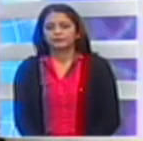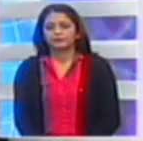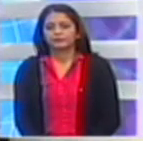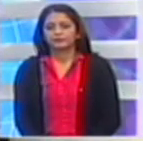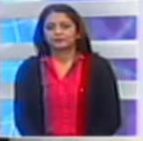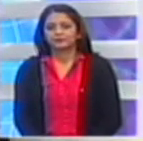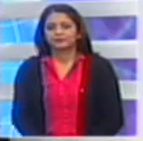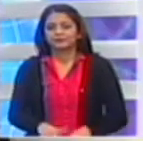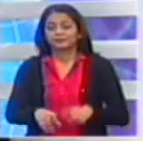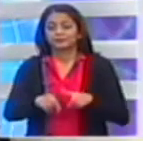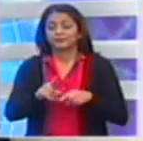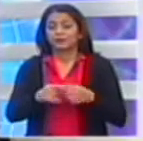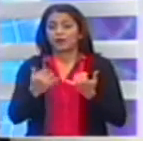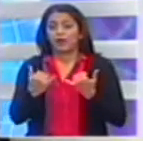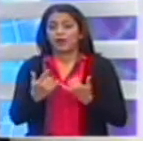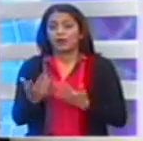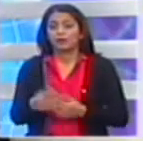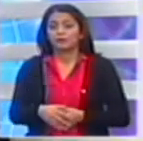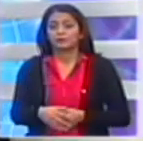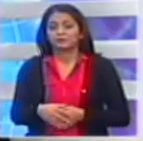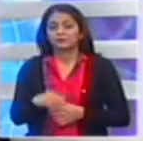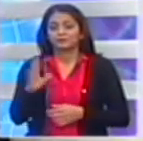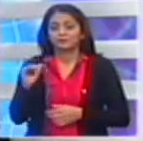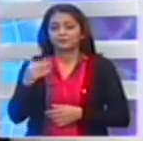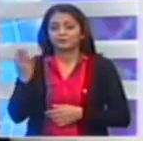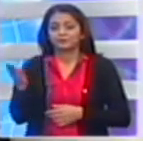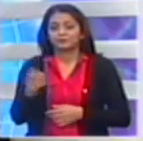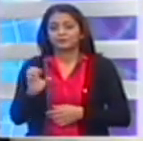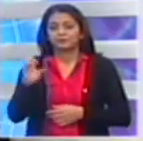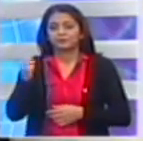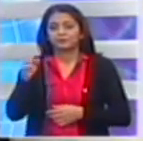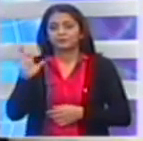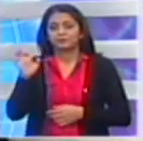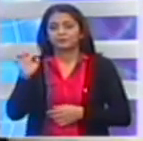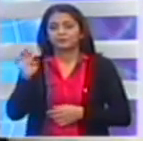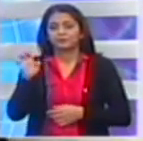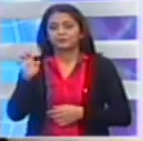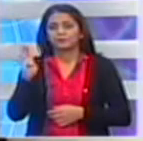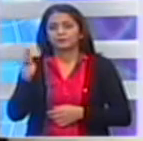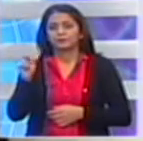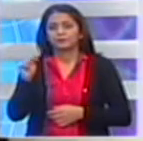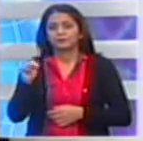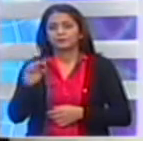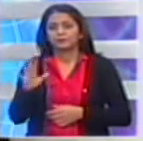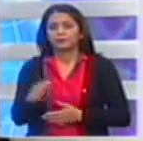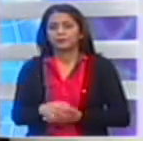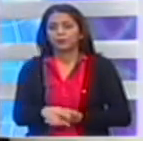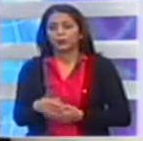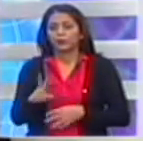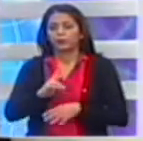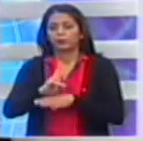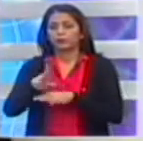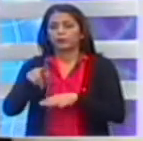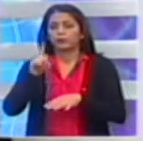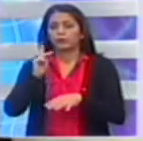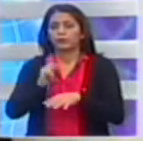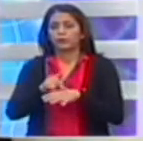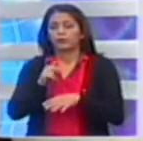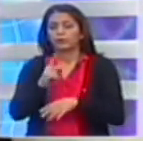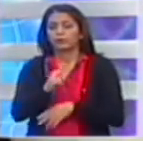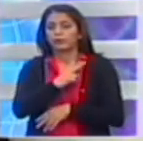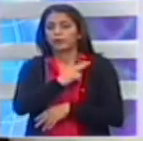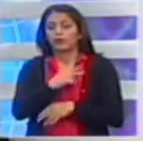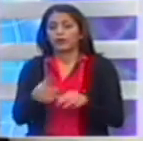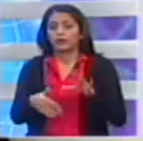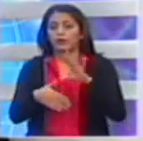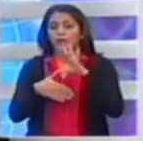Amigos televidentes, saludamos cordialmente a Esteban Santos, experto en ciencias políticas y relaciones internacionales de la Universidad de las Américas.